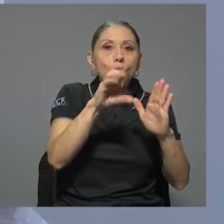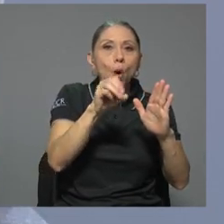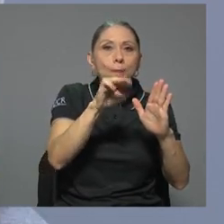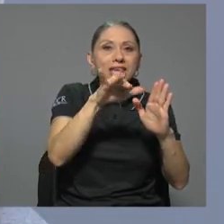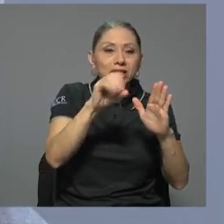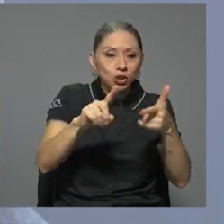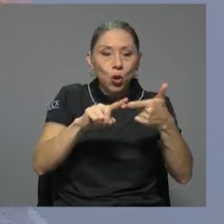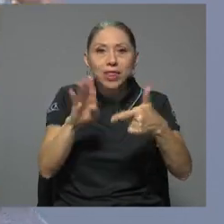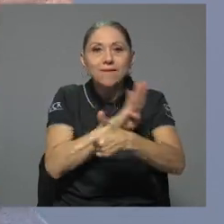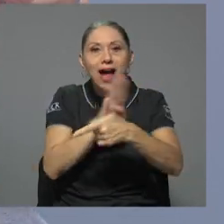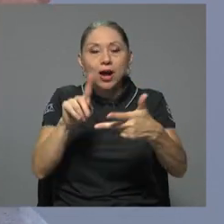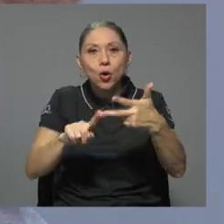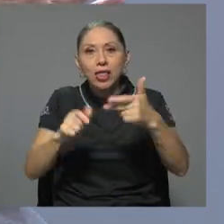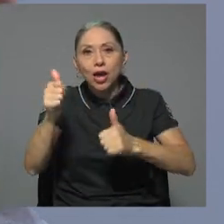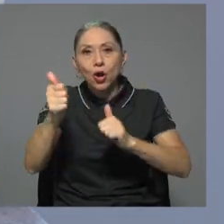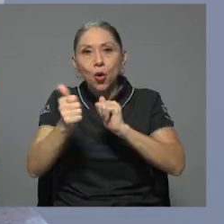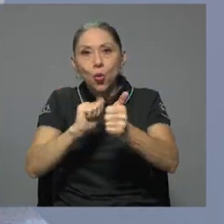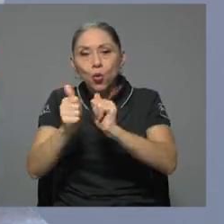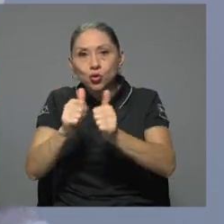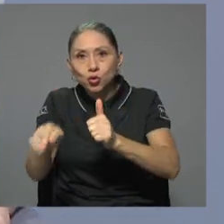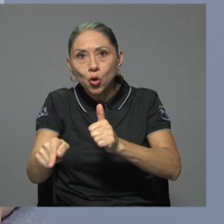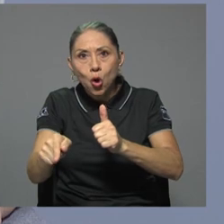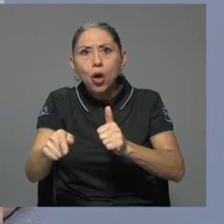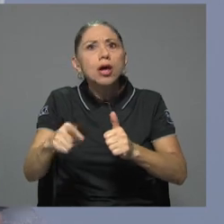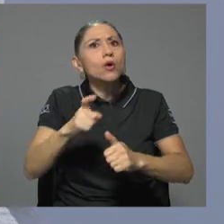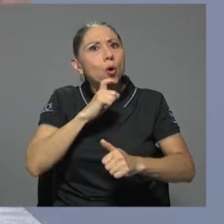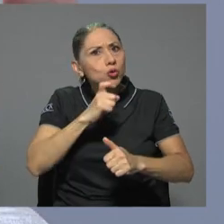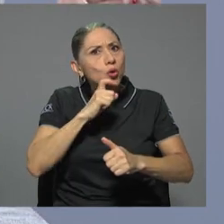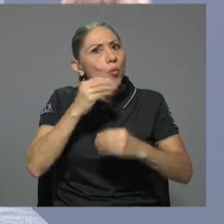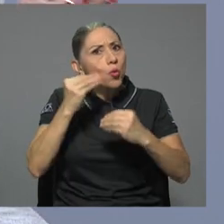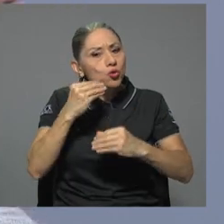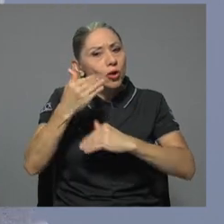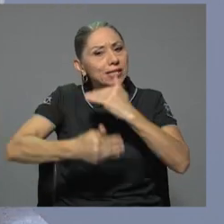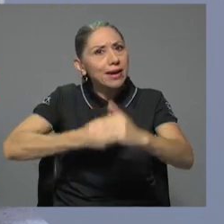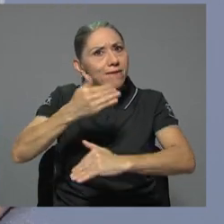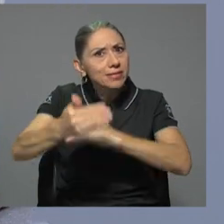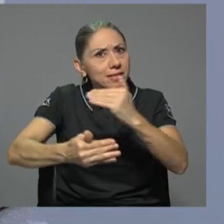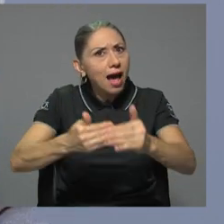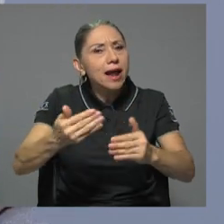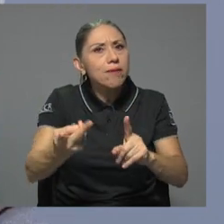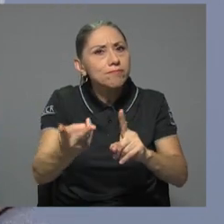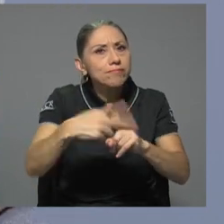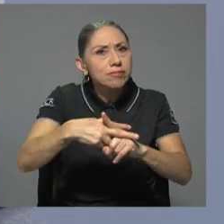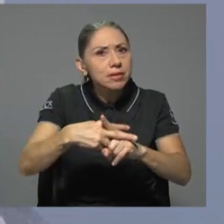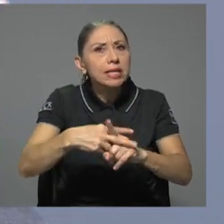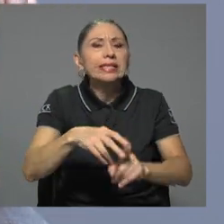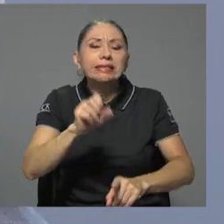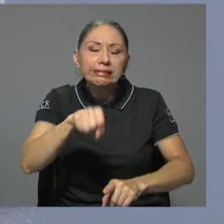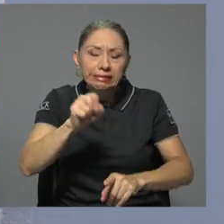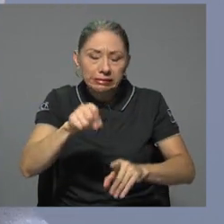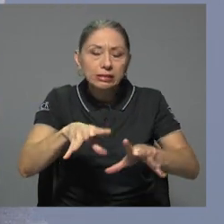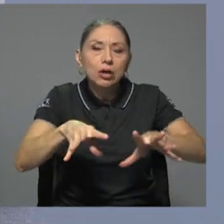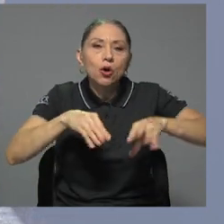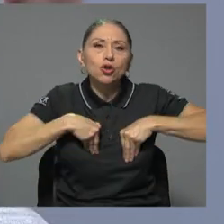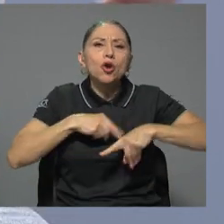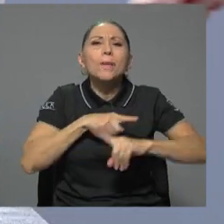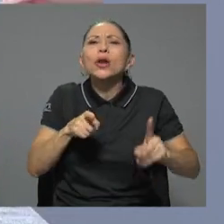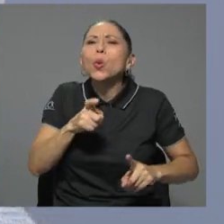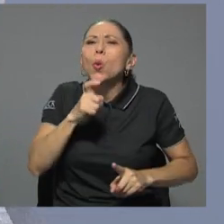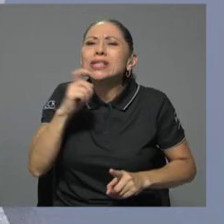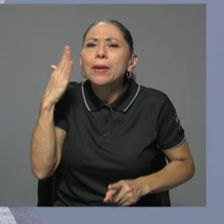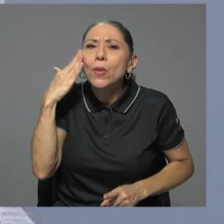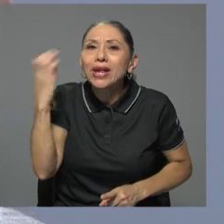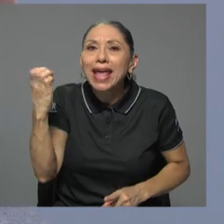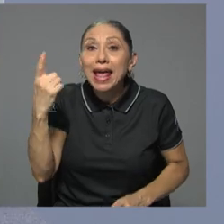arrancará y que se ejecutará eso se lo reconozco pero por qué cuesta tanto porque son fondos doña pilar